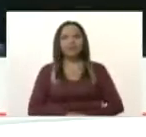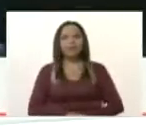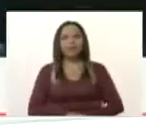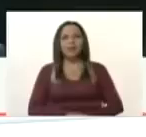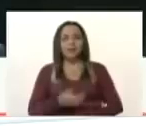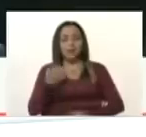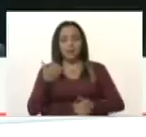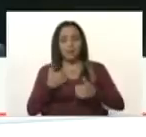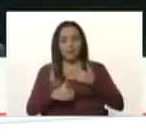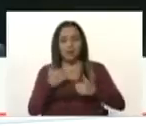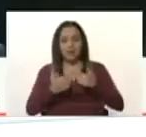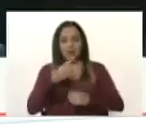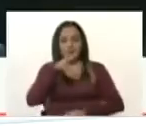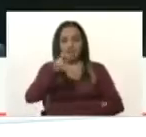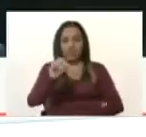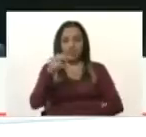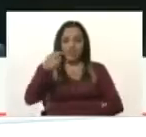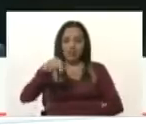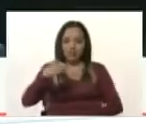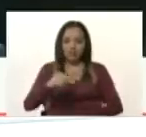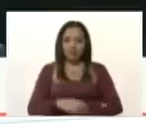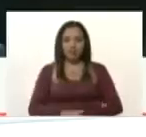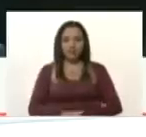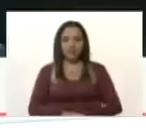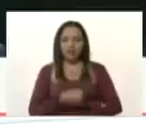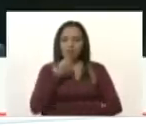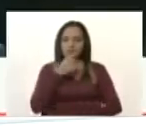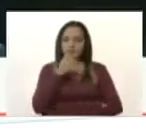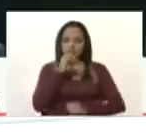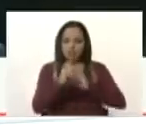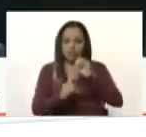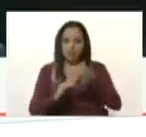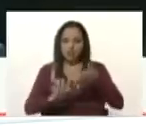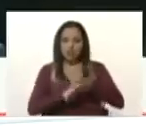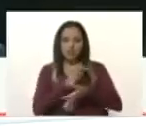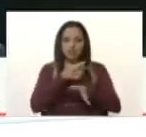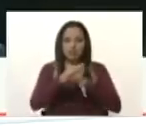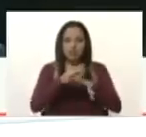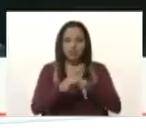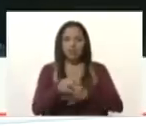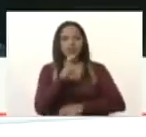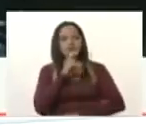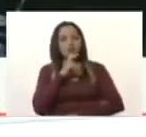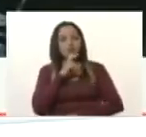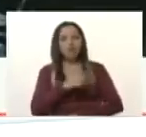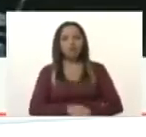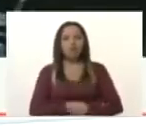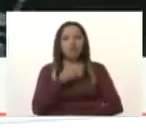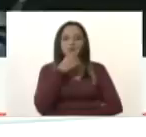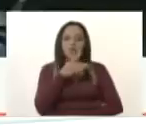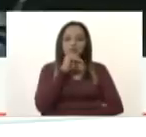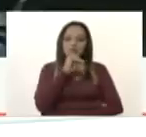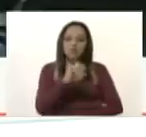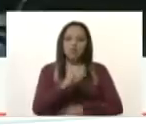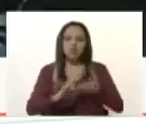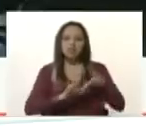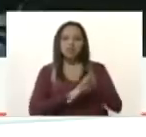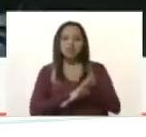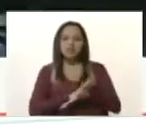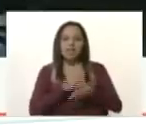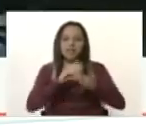miércoles 20 de noviembre, miércoles productivo. Buenas noticias del Petro, buenas noticias del oro, buenas noticias de las